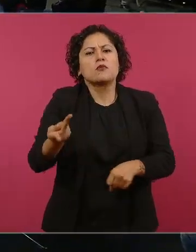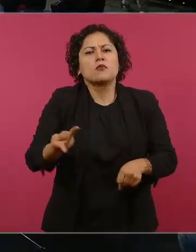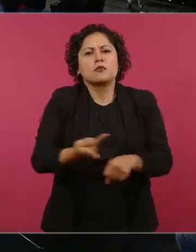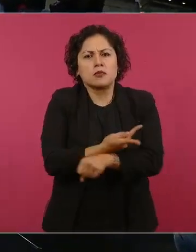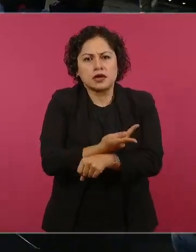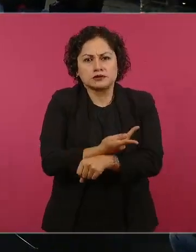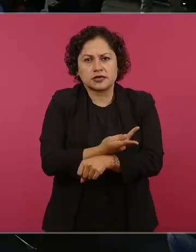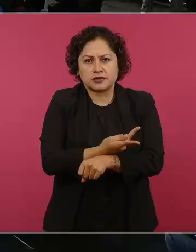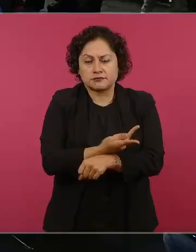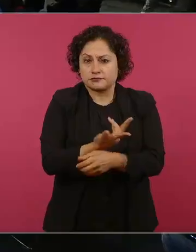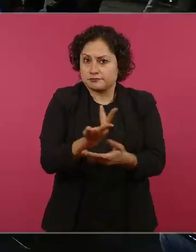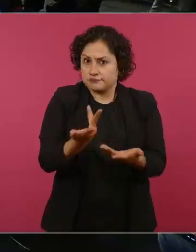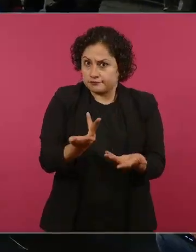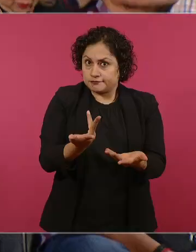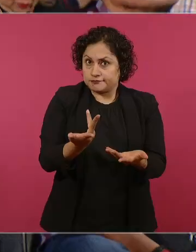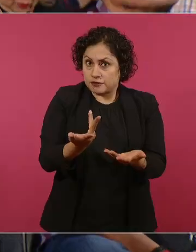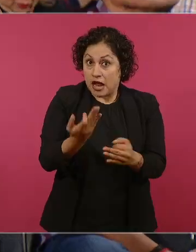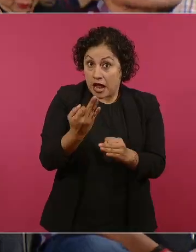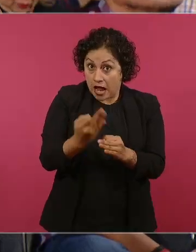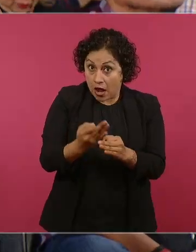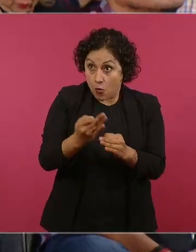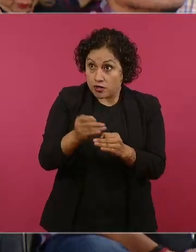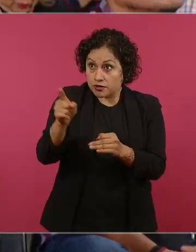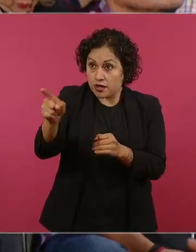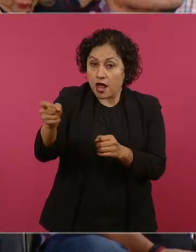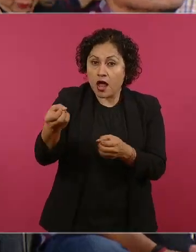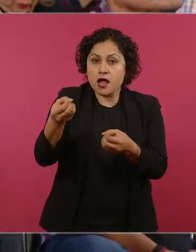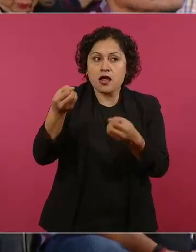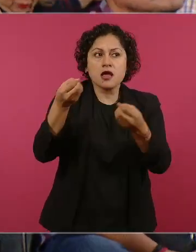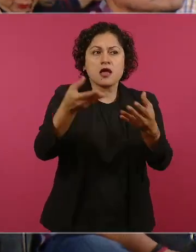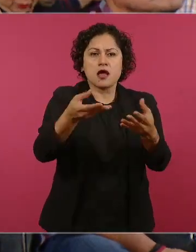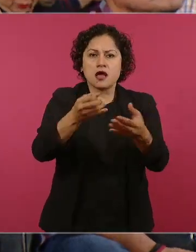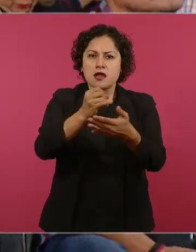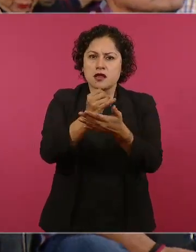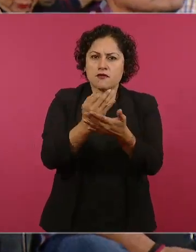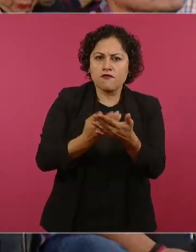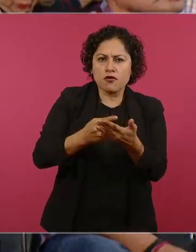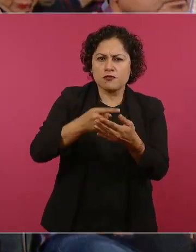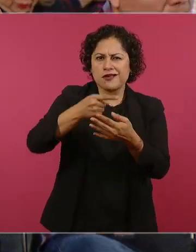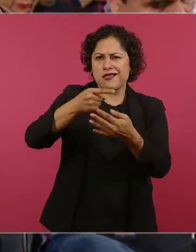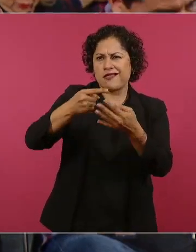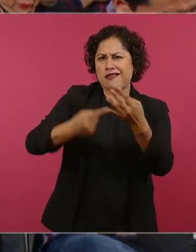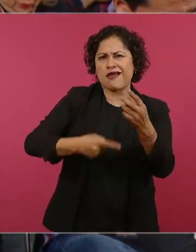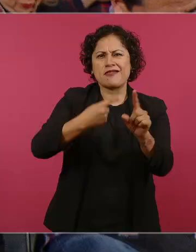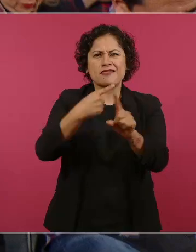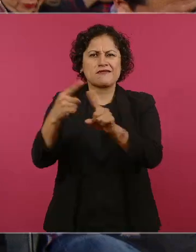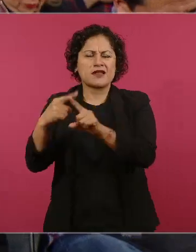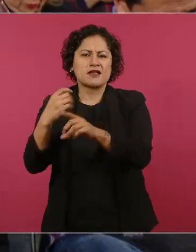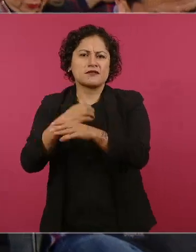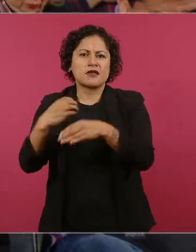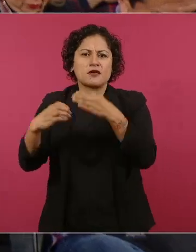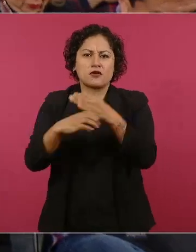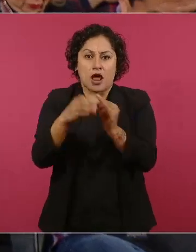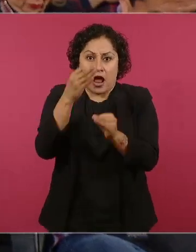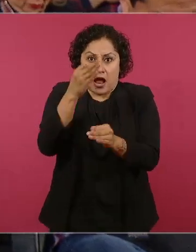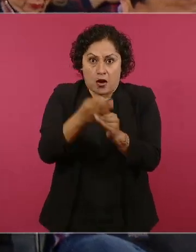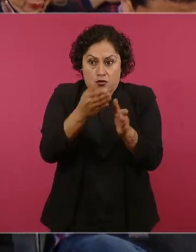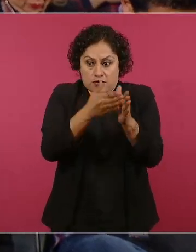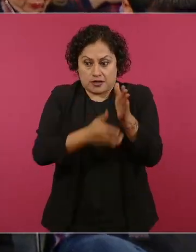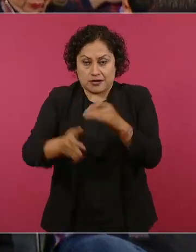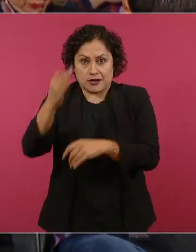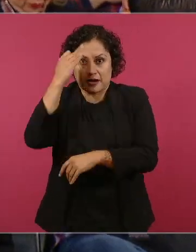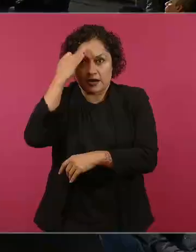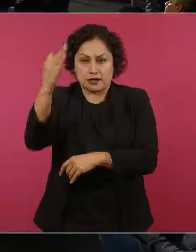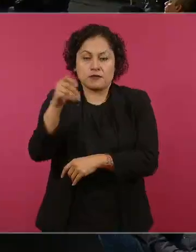todo esto pasa por un momento en el cual también el Poder Judicial está armando un expediente, usted ya habló de ello,